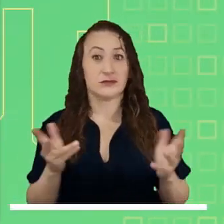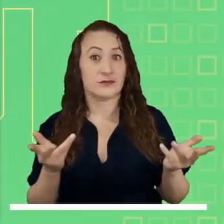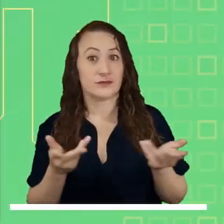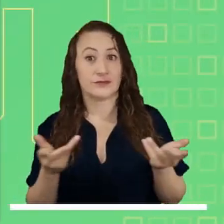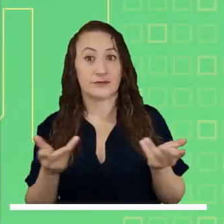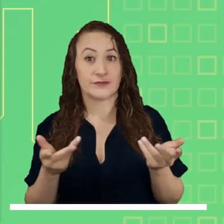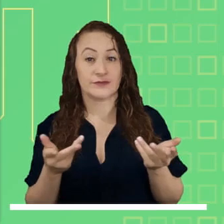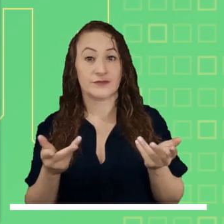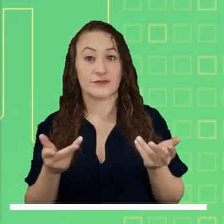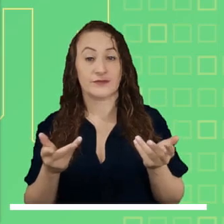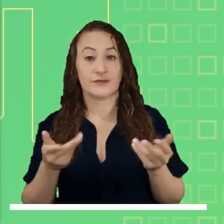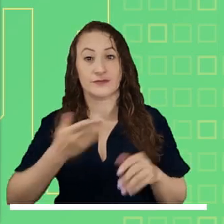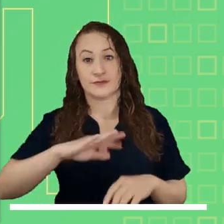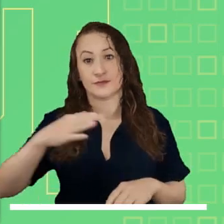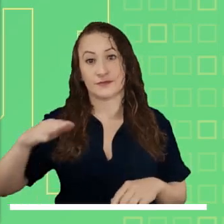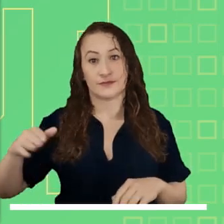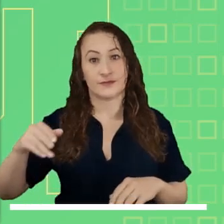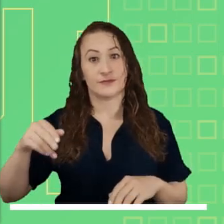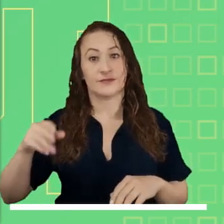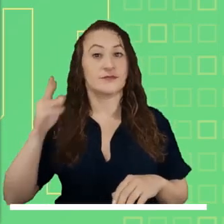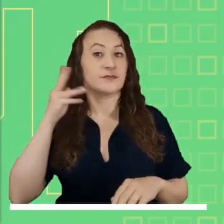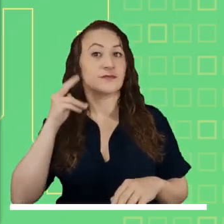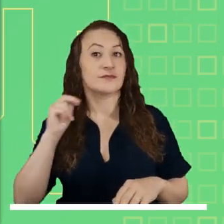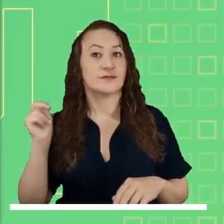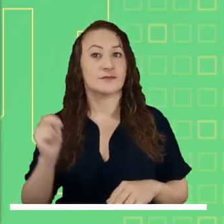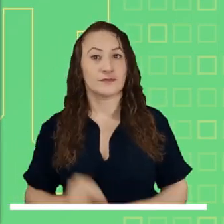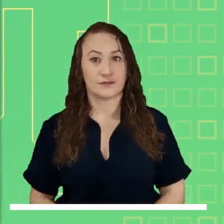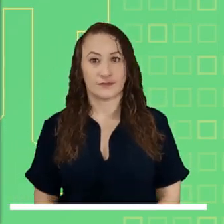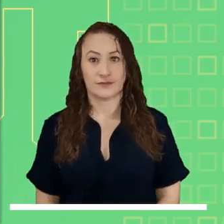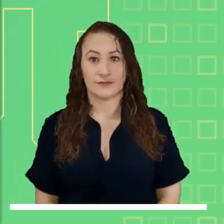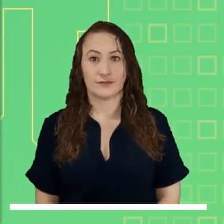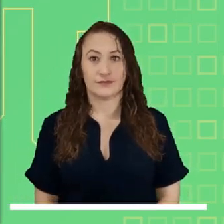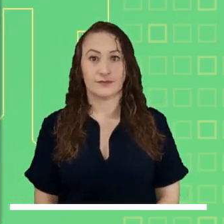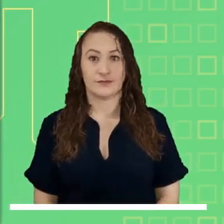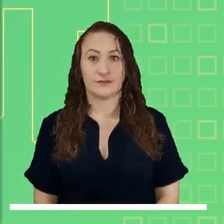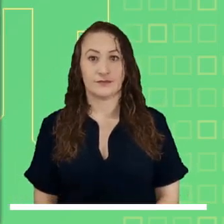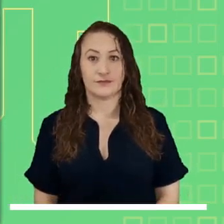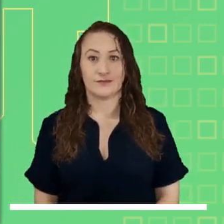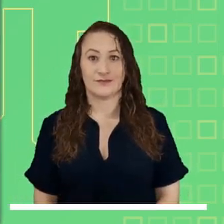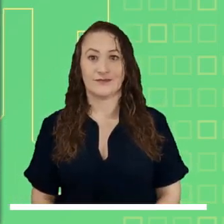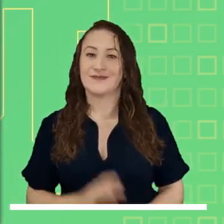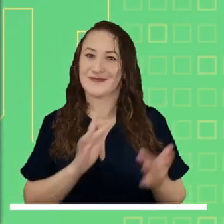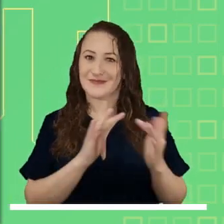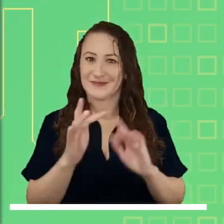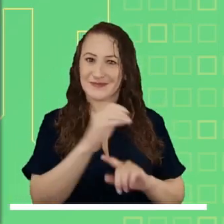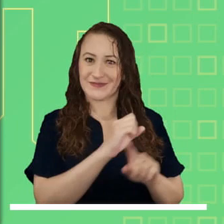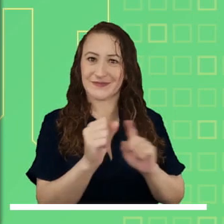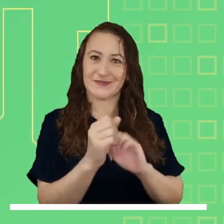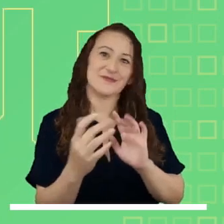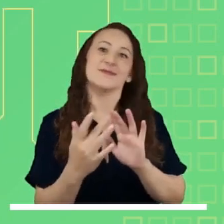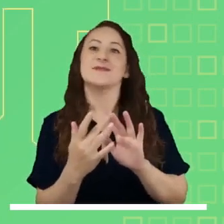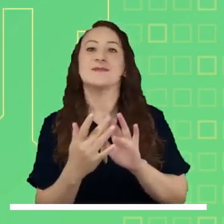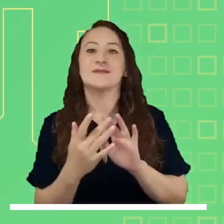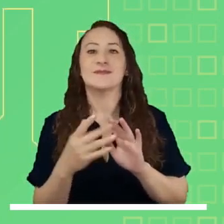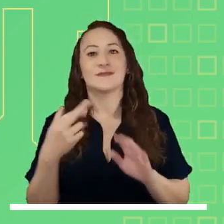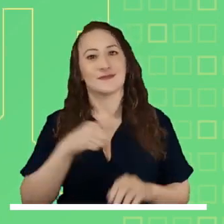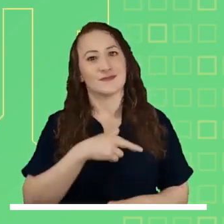Alerta roja por alta probabilidad de deslizamientos de tierra en zonas inestables de Antioquia y norte de